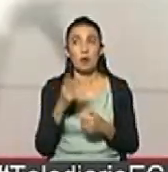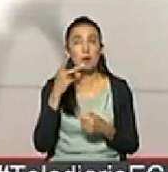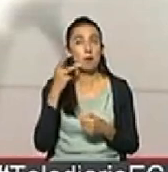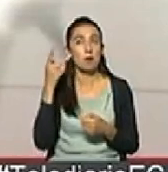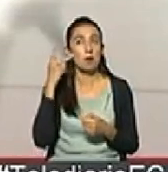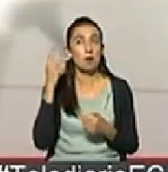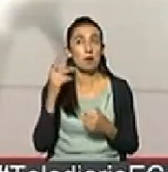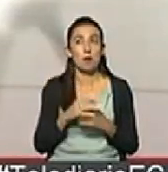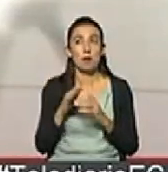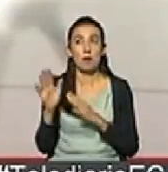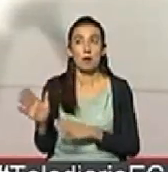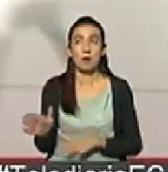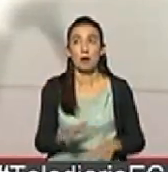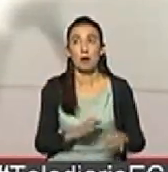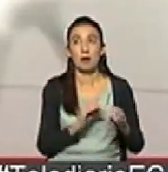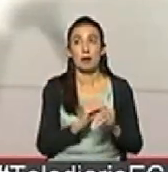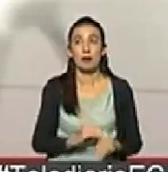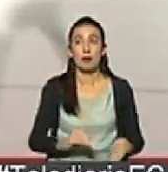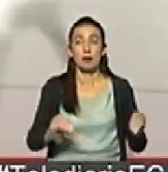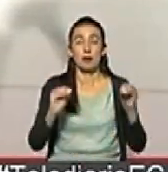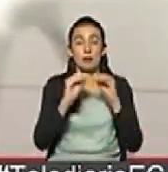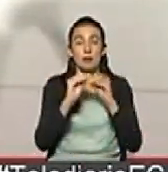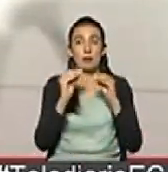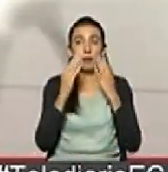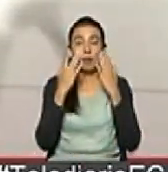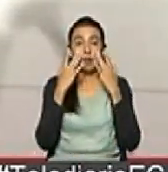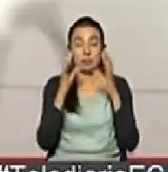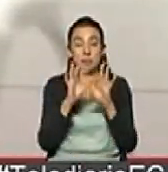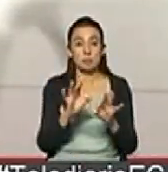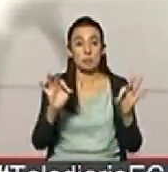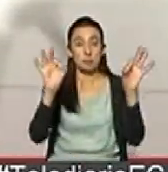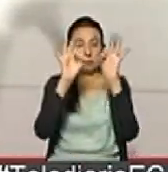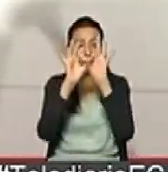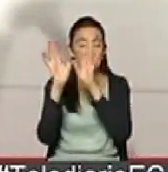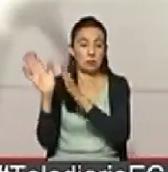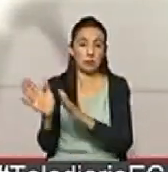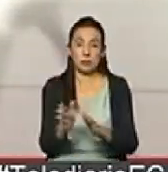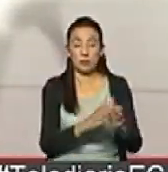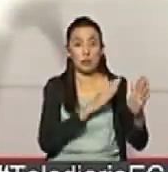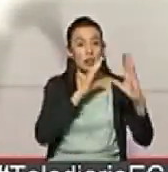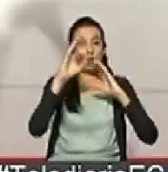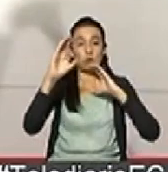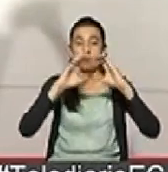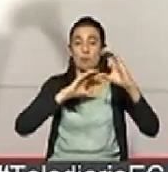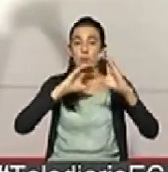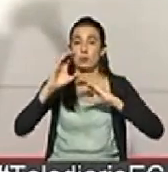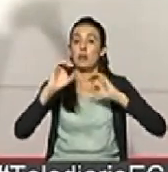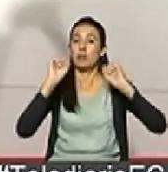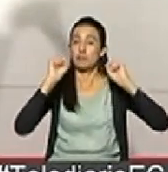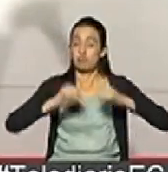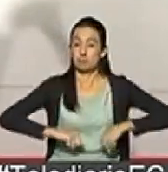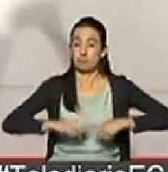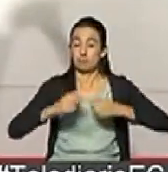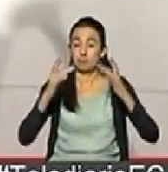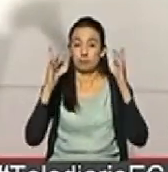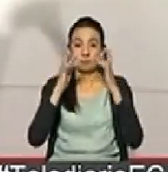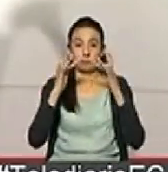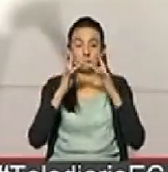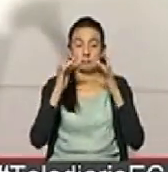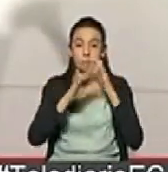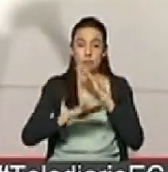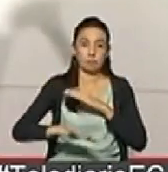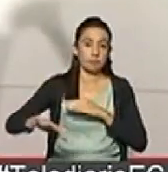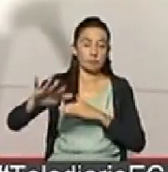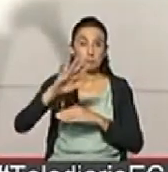dicho, la vaca no se acuerda cuando fue becerrito, ¿no? Es importante entonces comunicarnos y contactarnos nosotros mismos con lo que ha sido